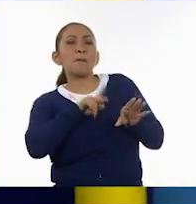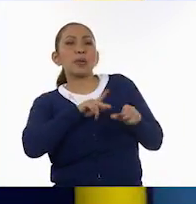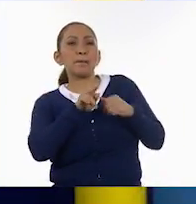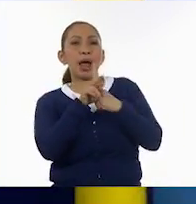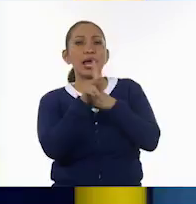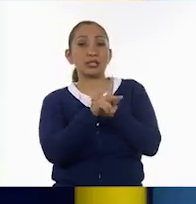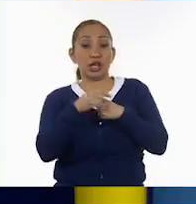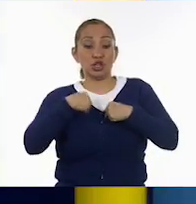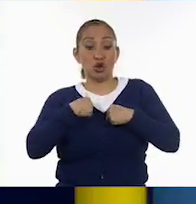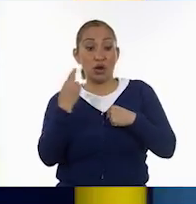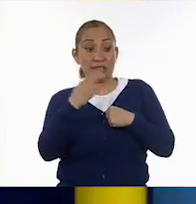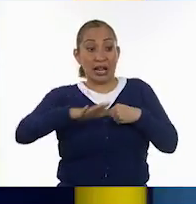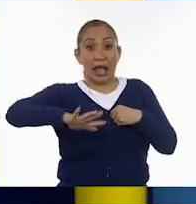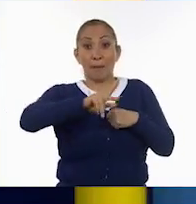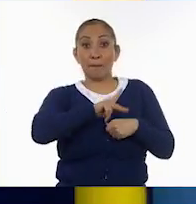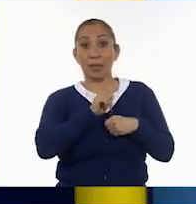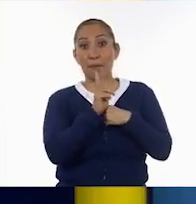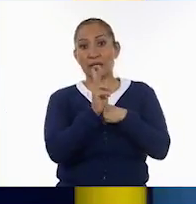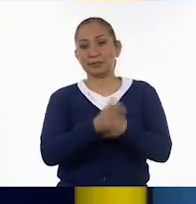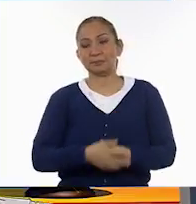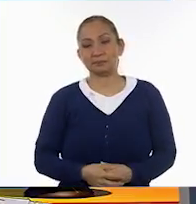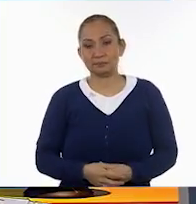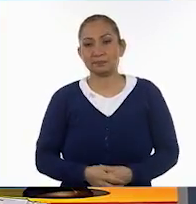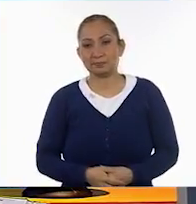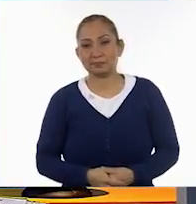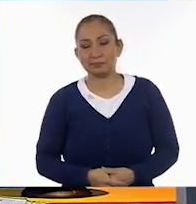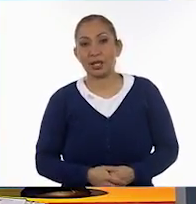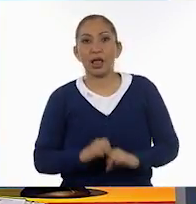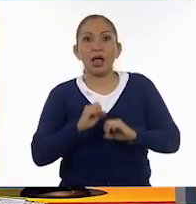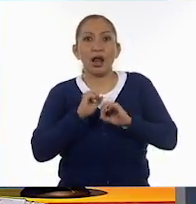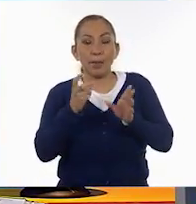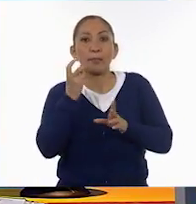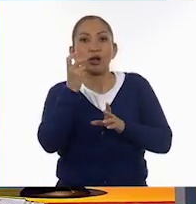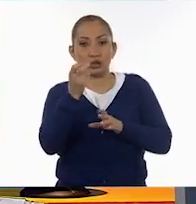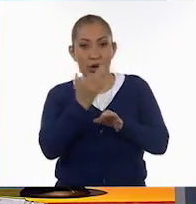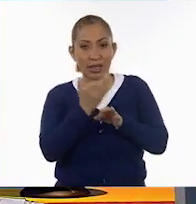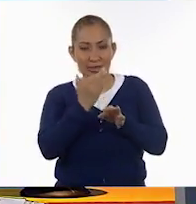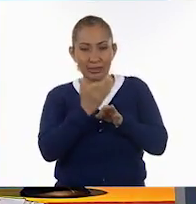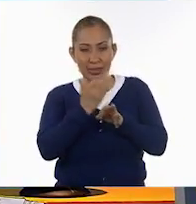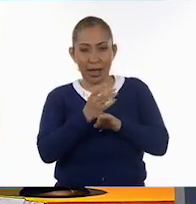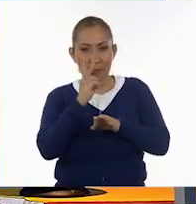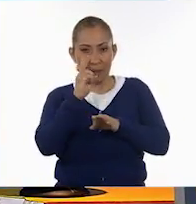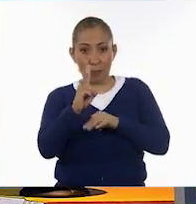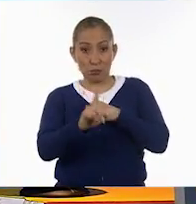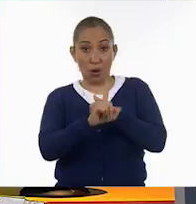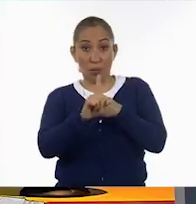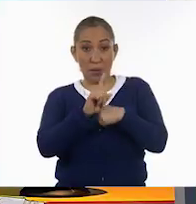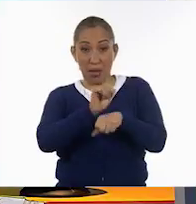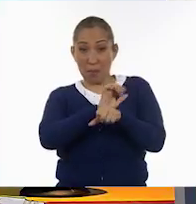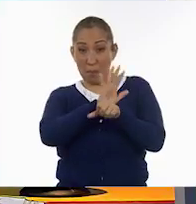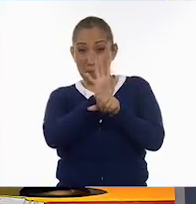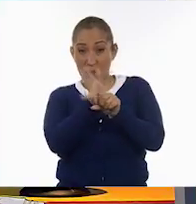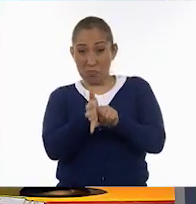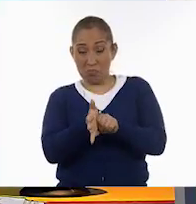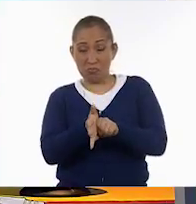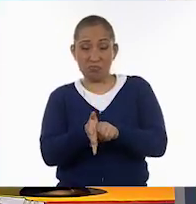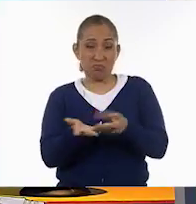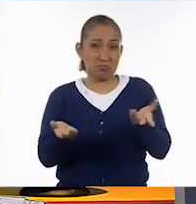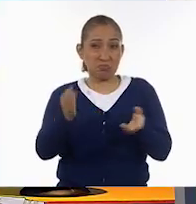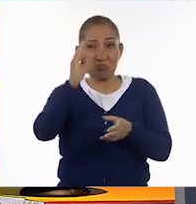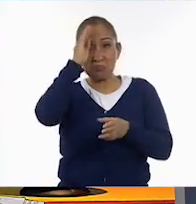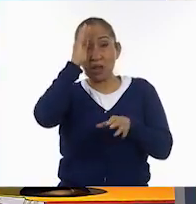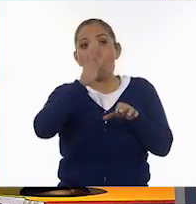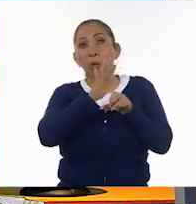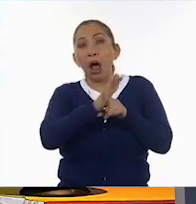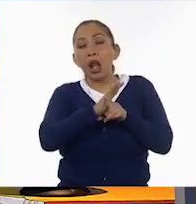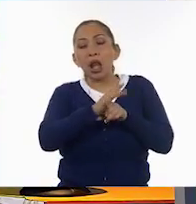son nuestras necesidades particulares. Claro, y precisamente ahorita que tenemos esta situación de la pandemia, pues pensamos cuál